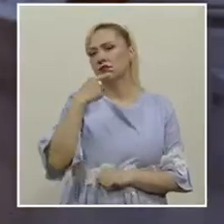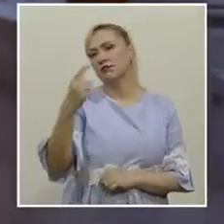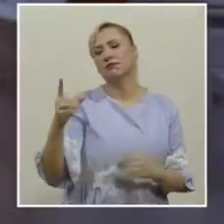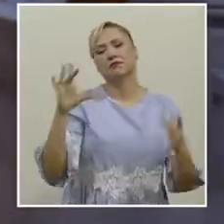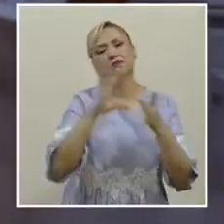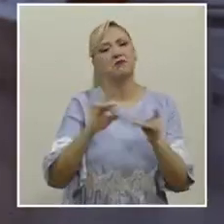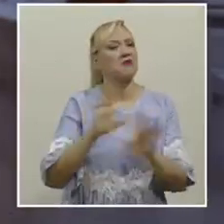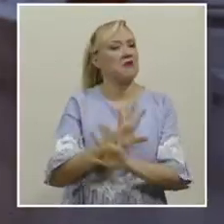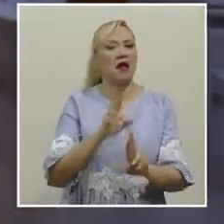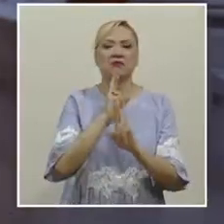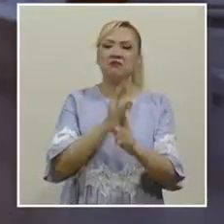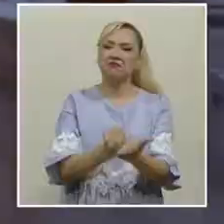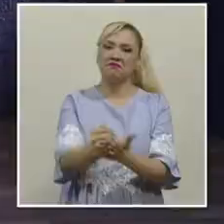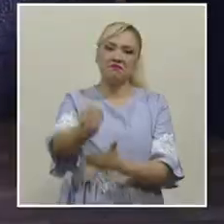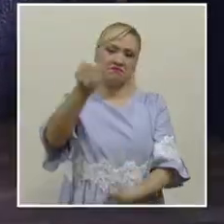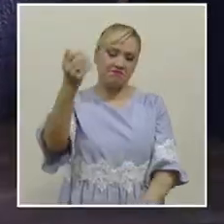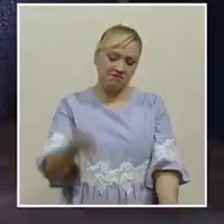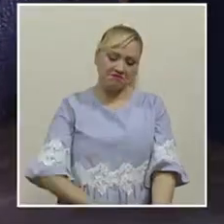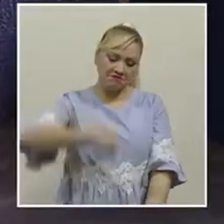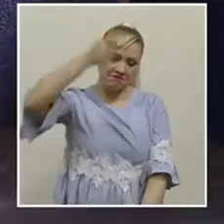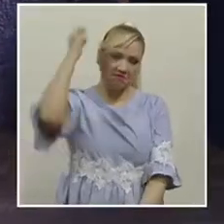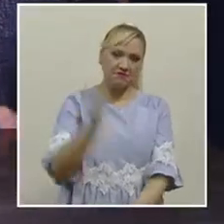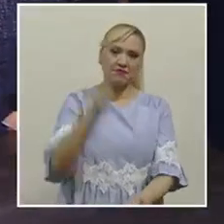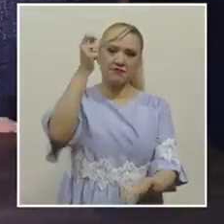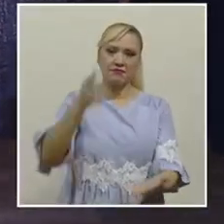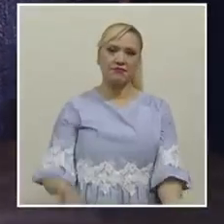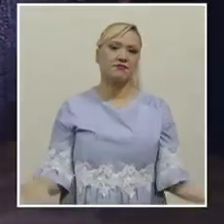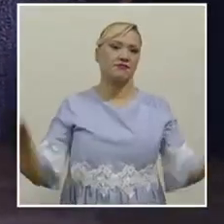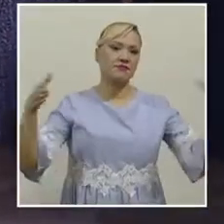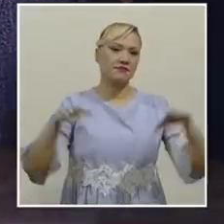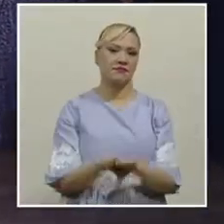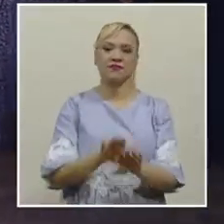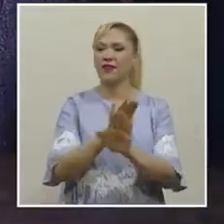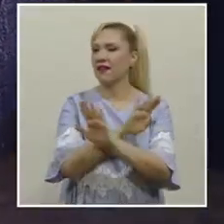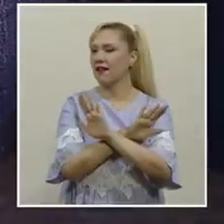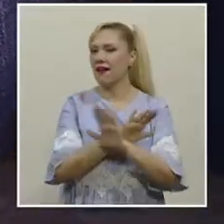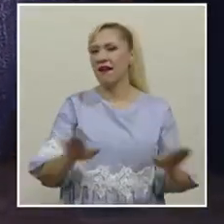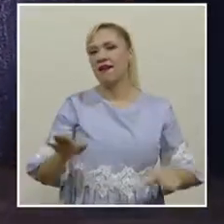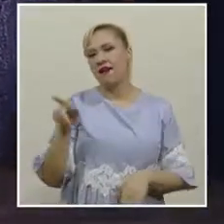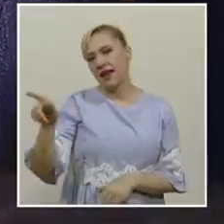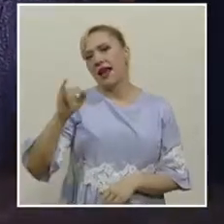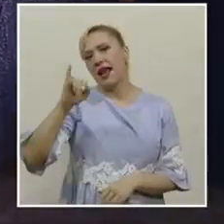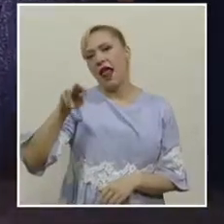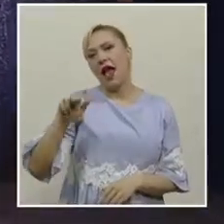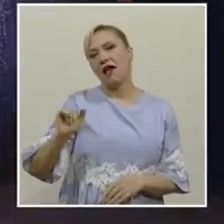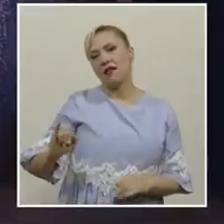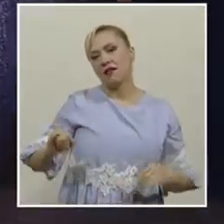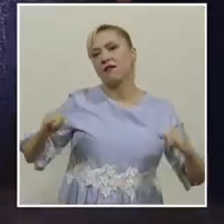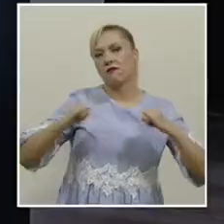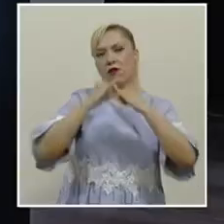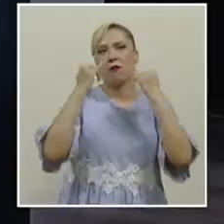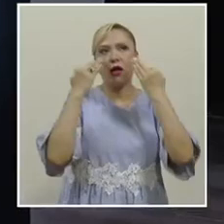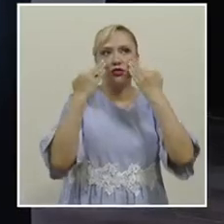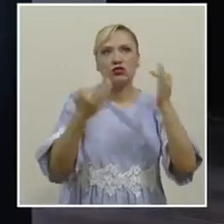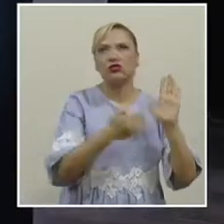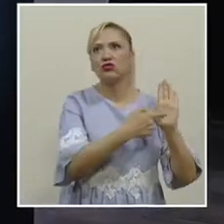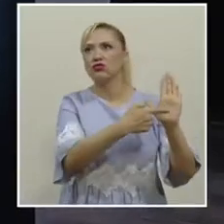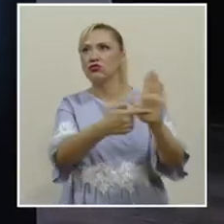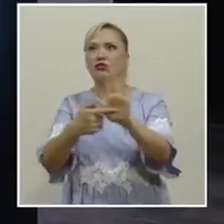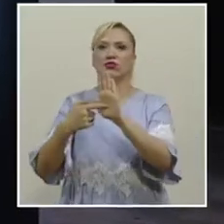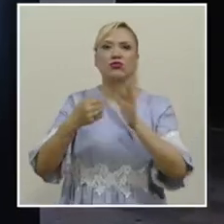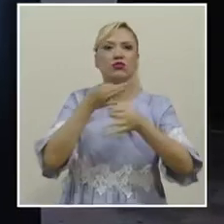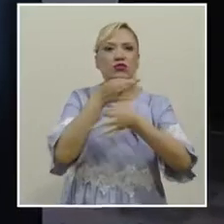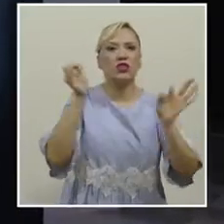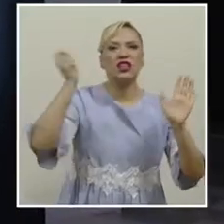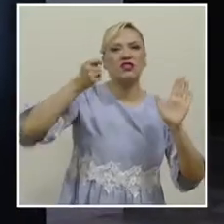se resolvió esta controversia constitucional que promovió el INAI. Hasta aquí mi reporte. Gracias, Mario.